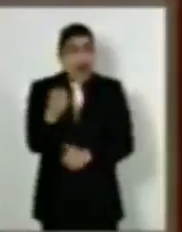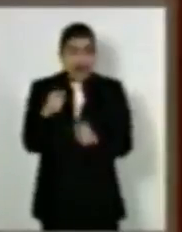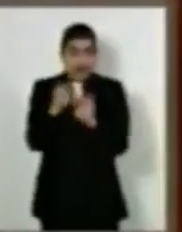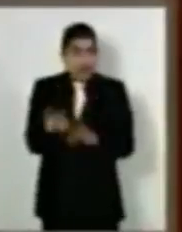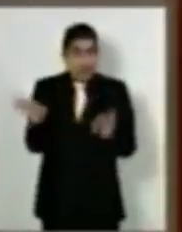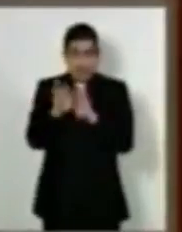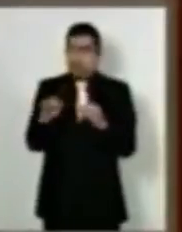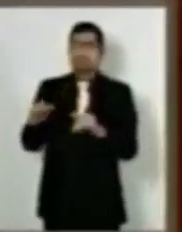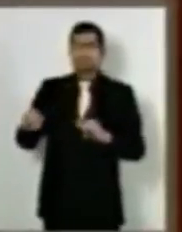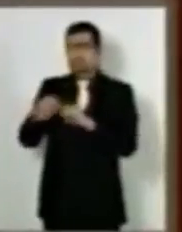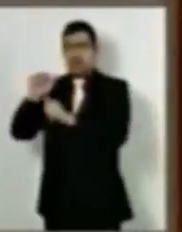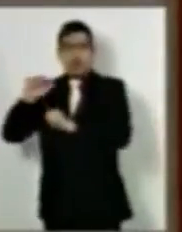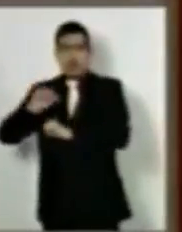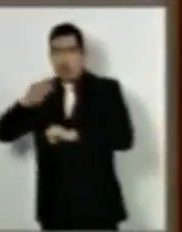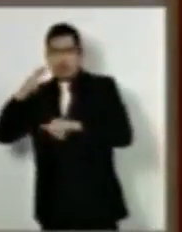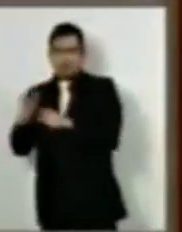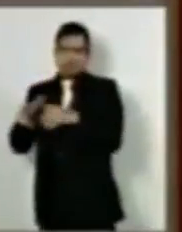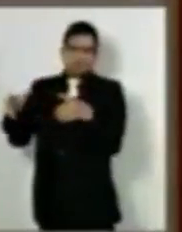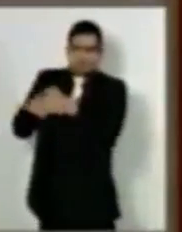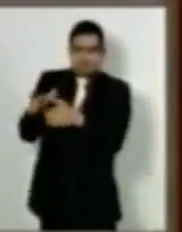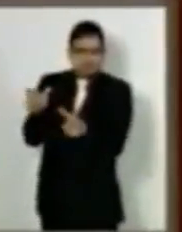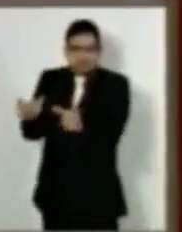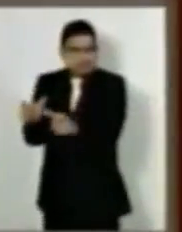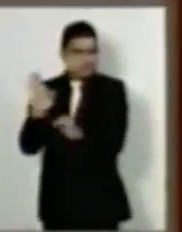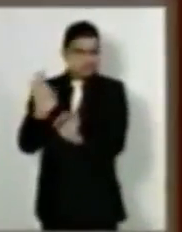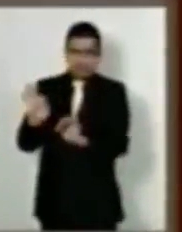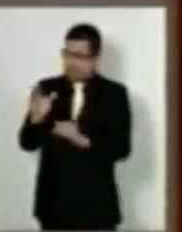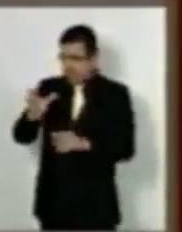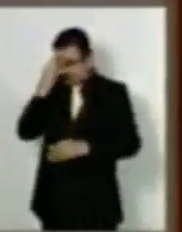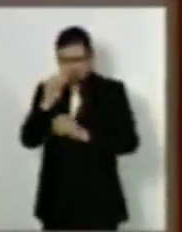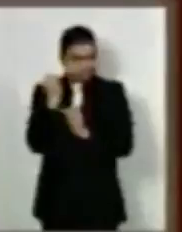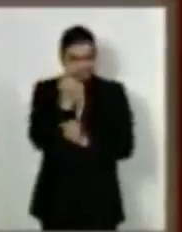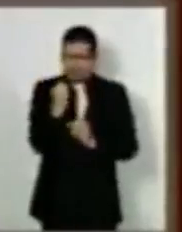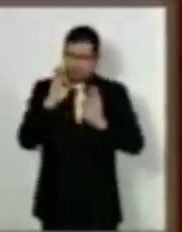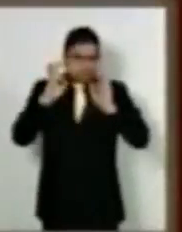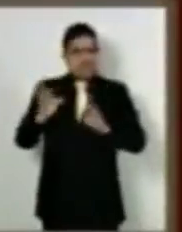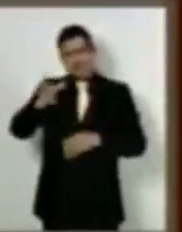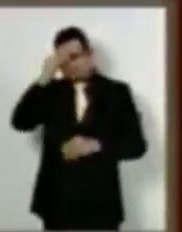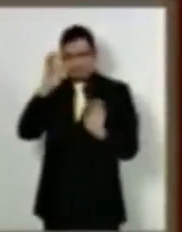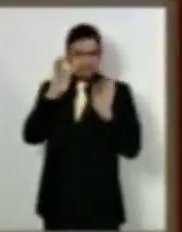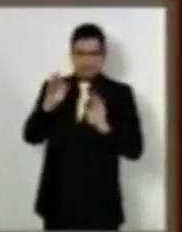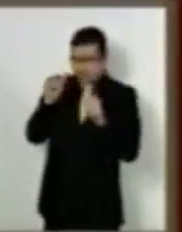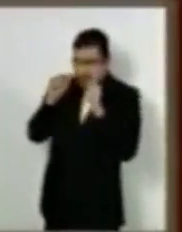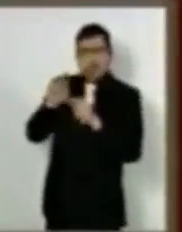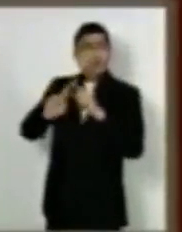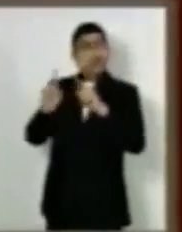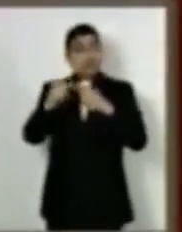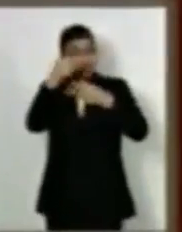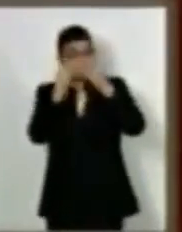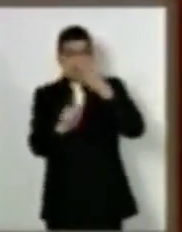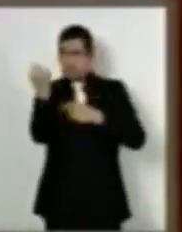contar con instituciones de seguridad pública confiables y bien capacitadas. Se deben de atender las recomendaciones